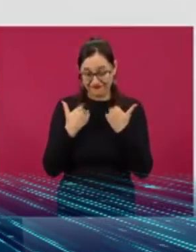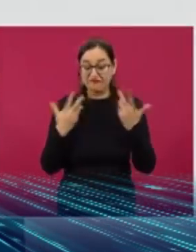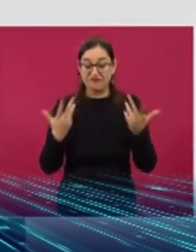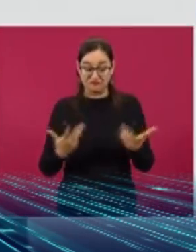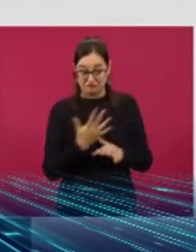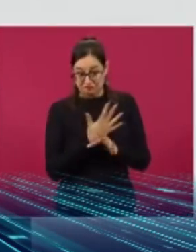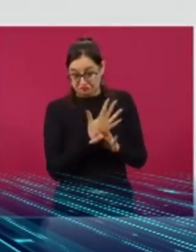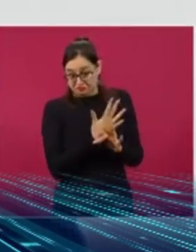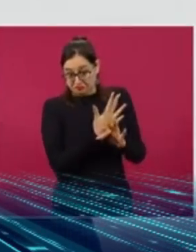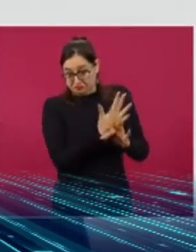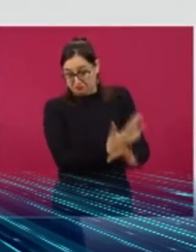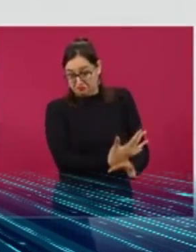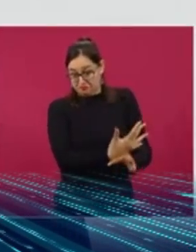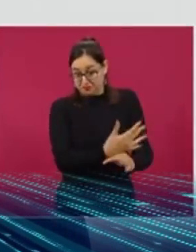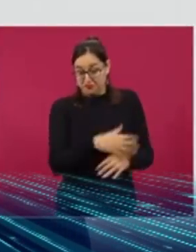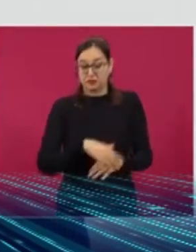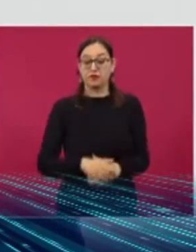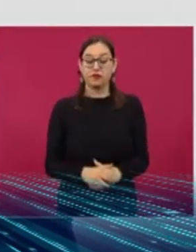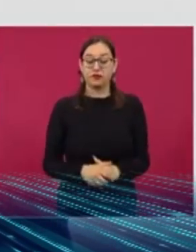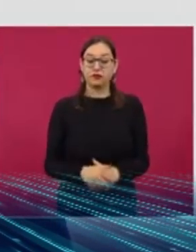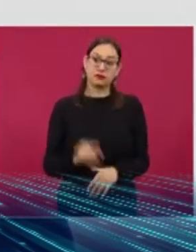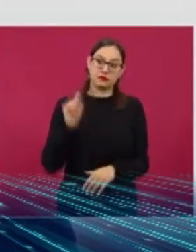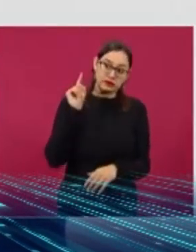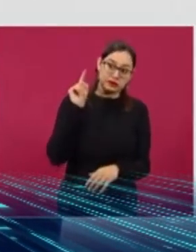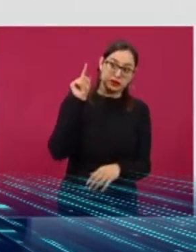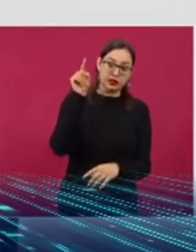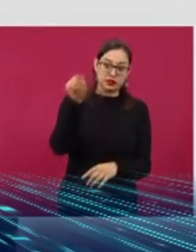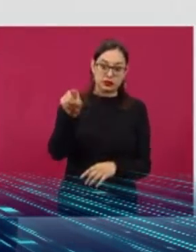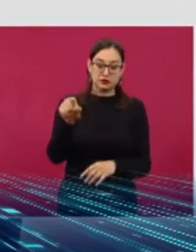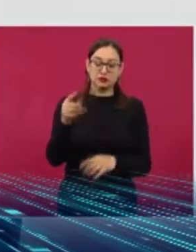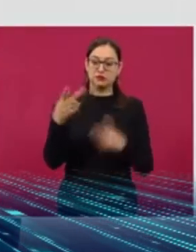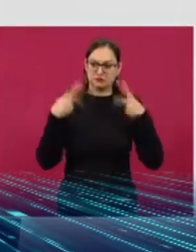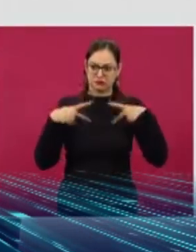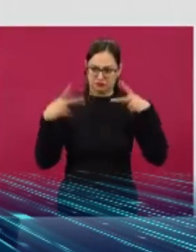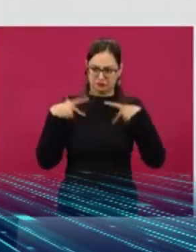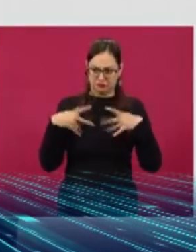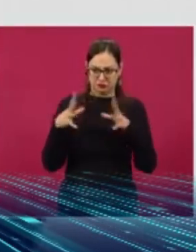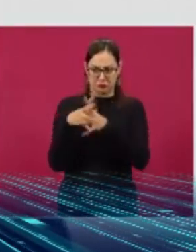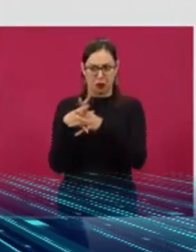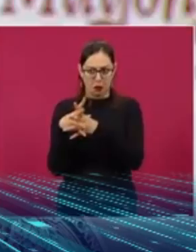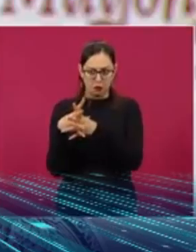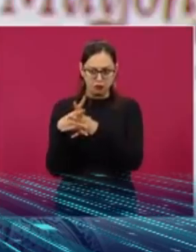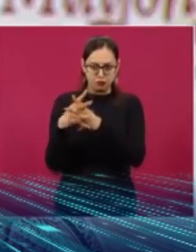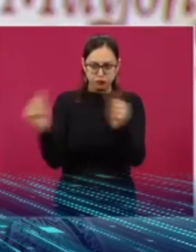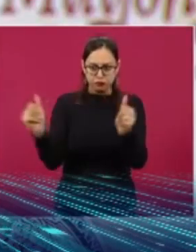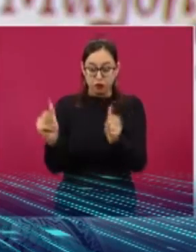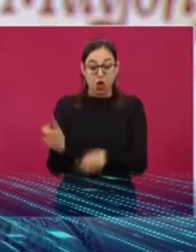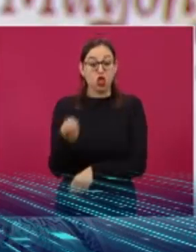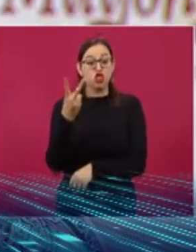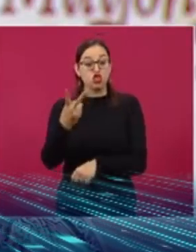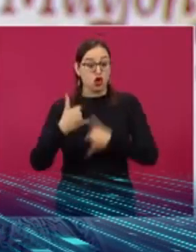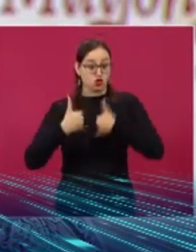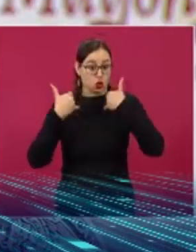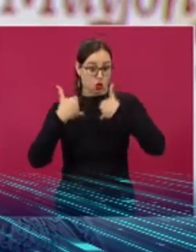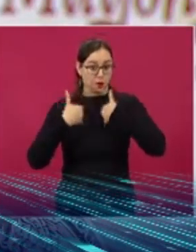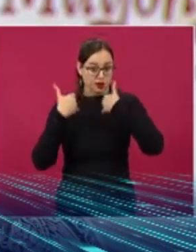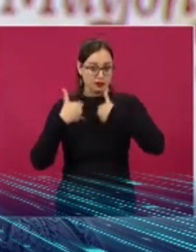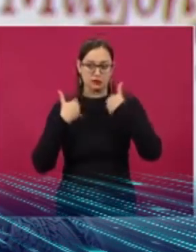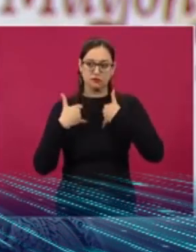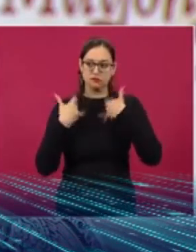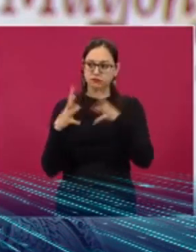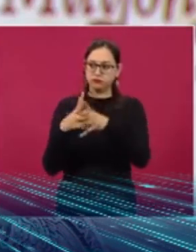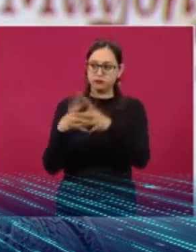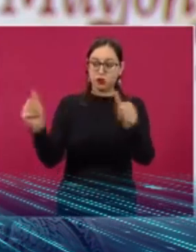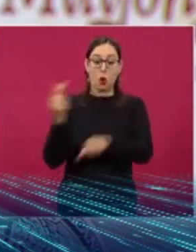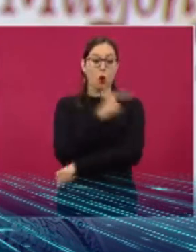mencionó habían mentido? Nada, lo que dijo la Guardia Militar de López. ¿Alguna prueba